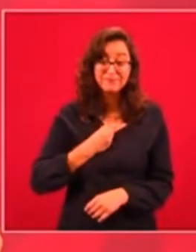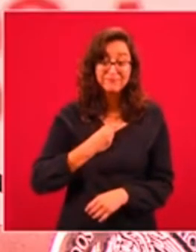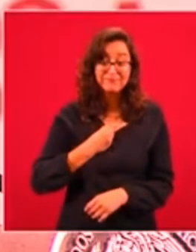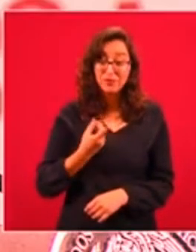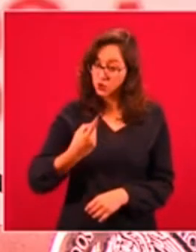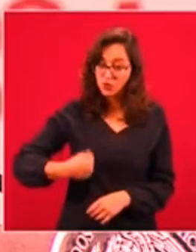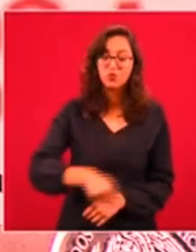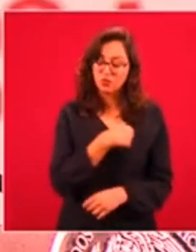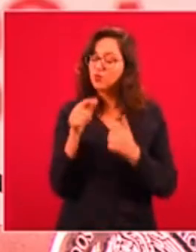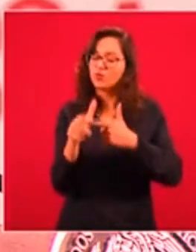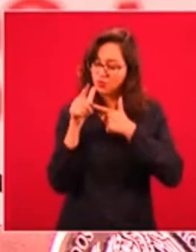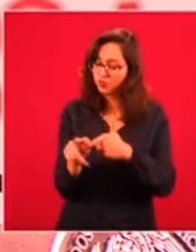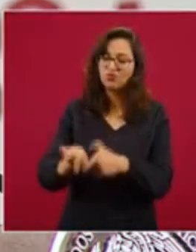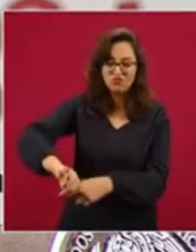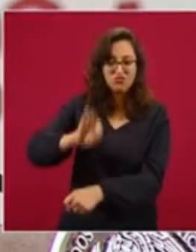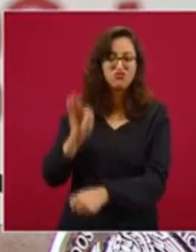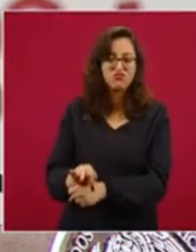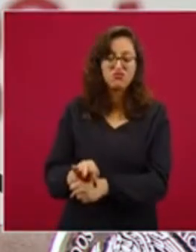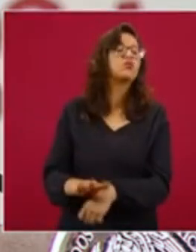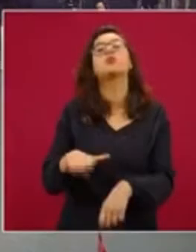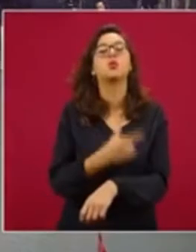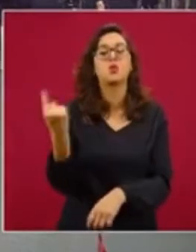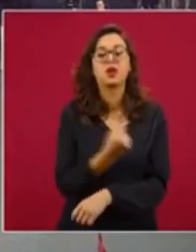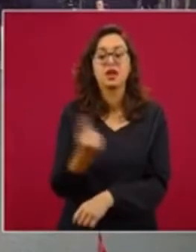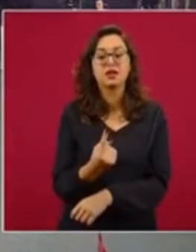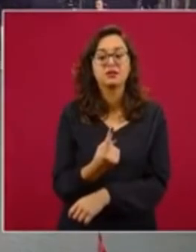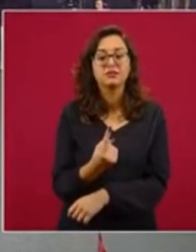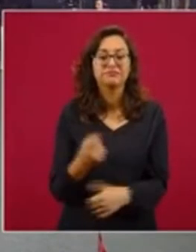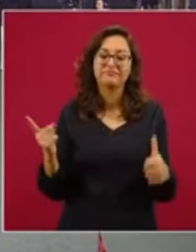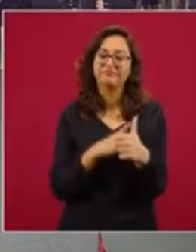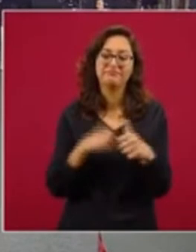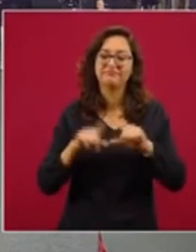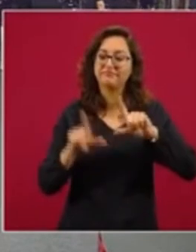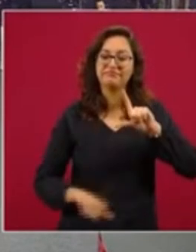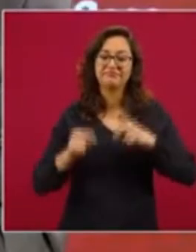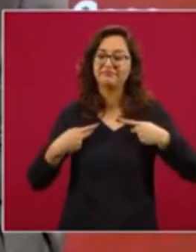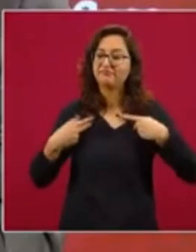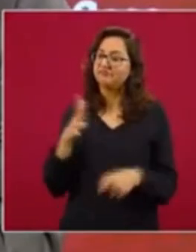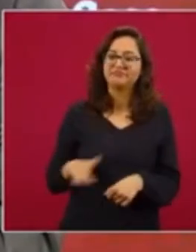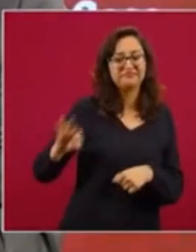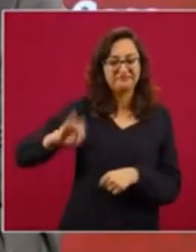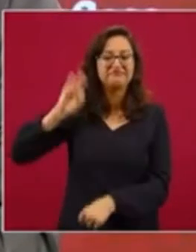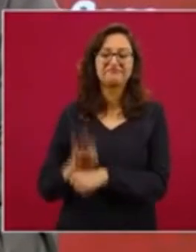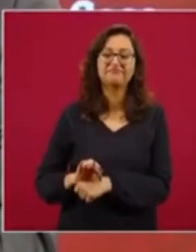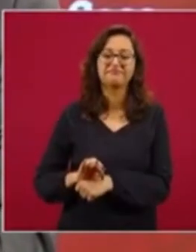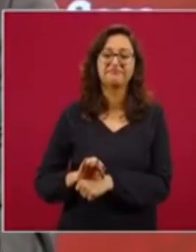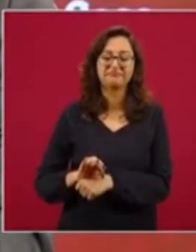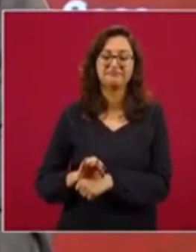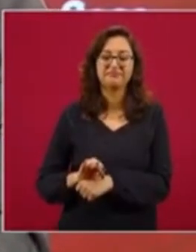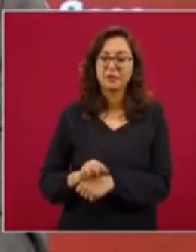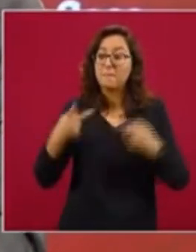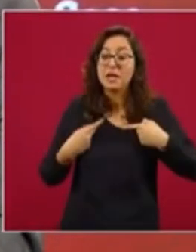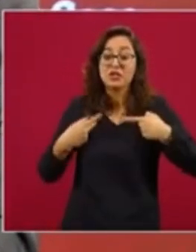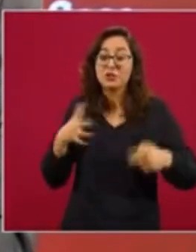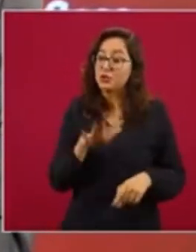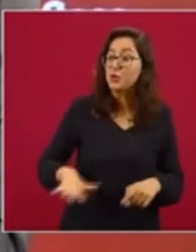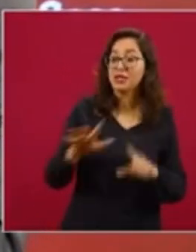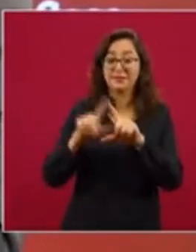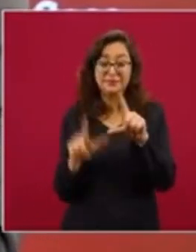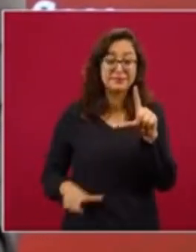este asunto, porque tenemos que defender el interés público. Tenemos que defender el interés del pueblo, de la